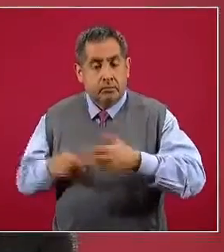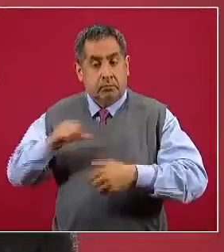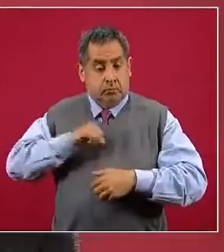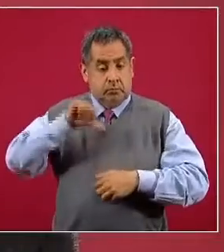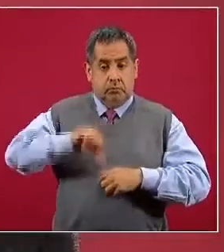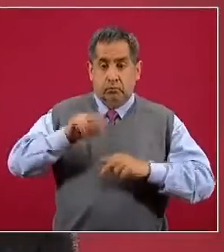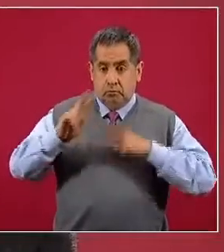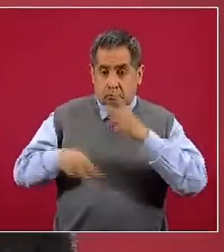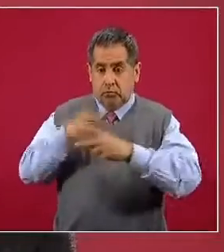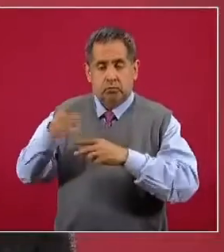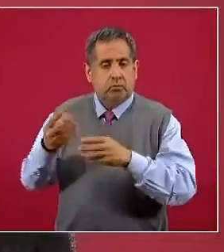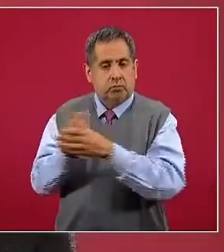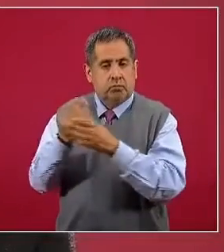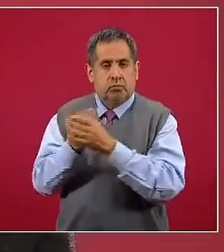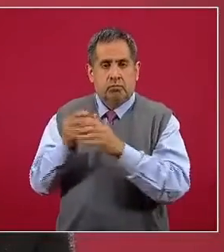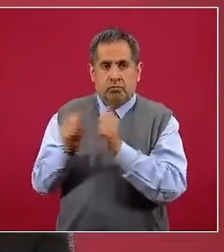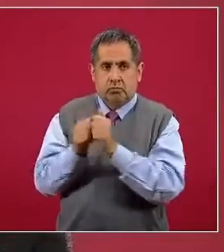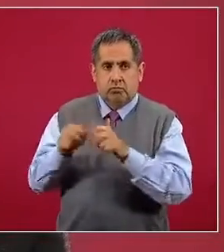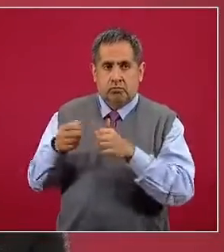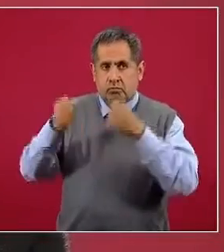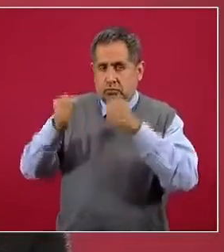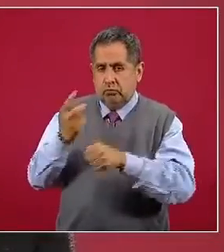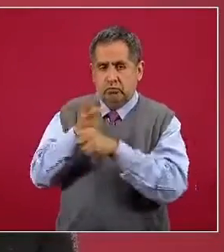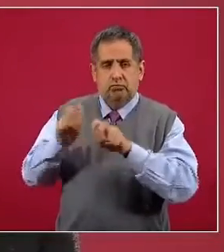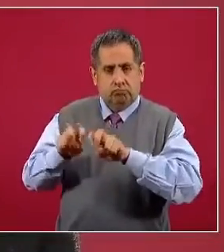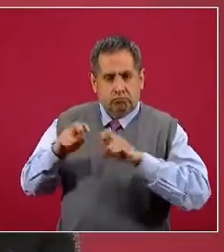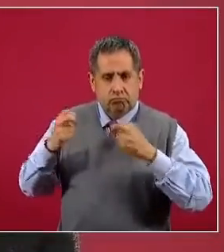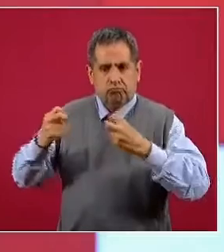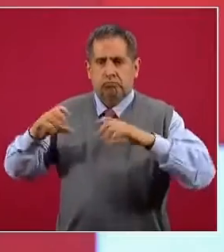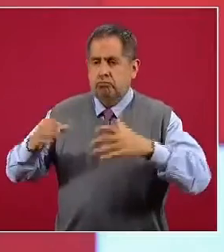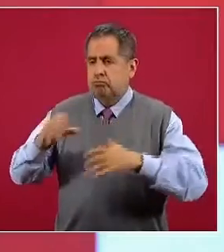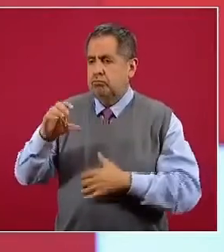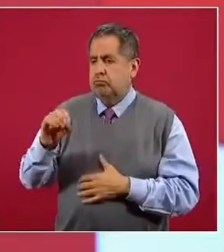la sesión semanal del gabinete de COFEPRIS,